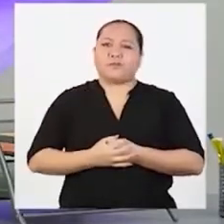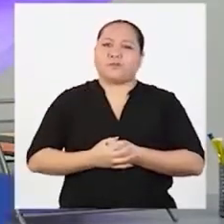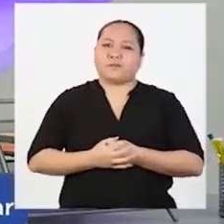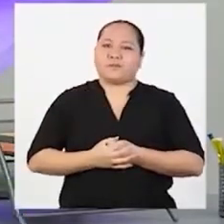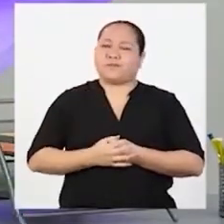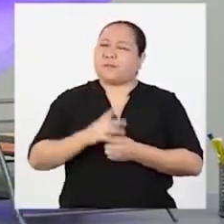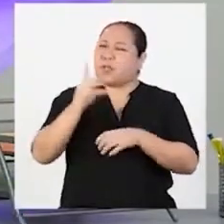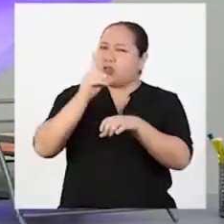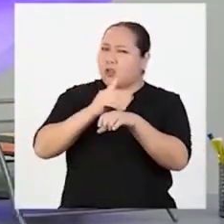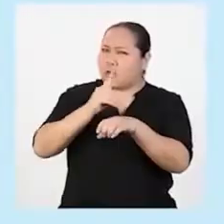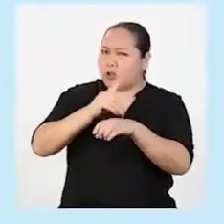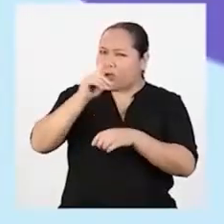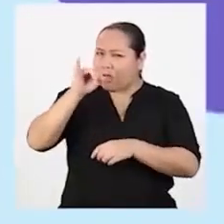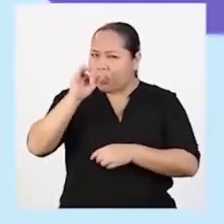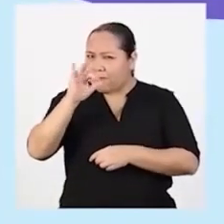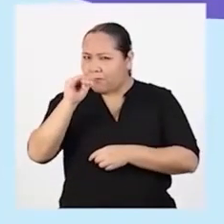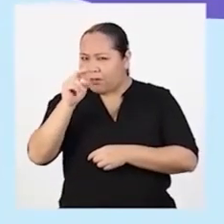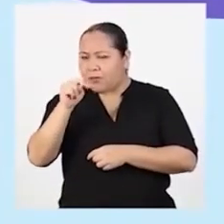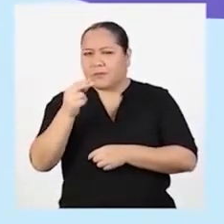la salud.